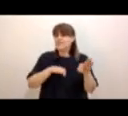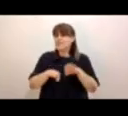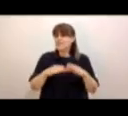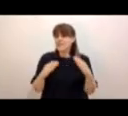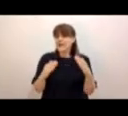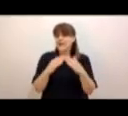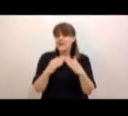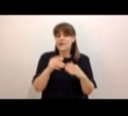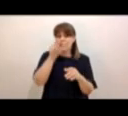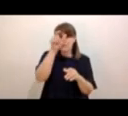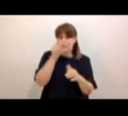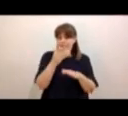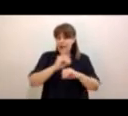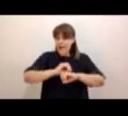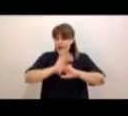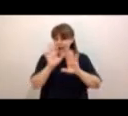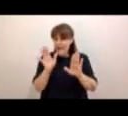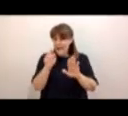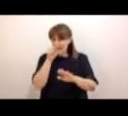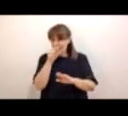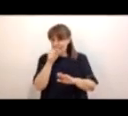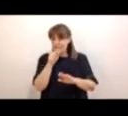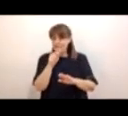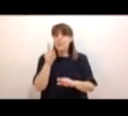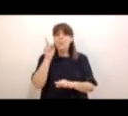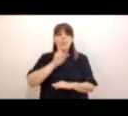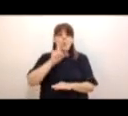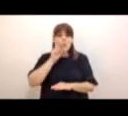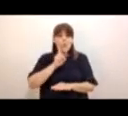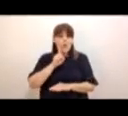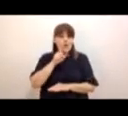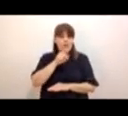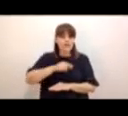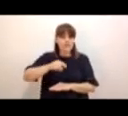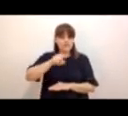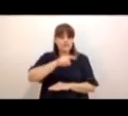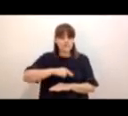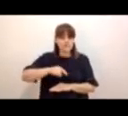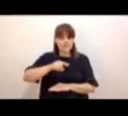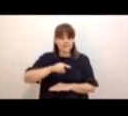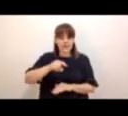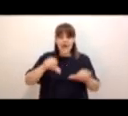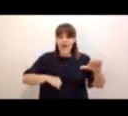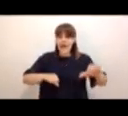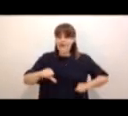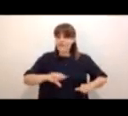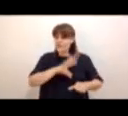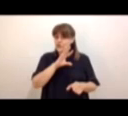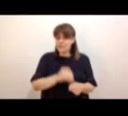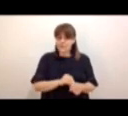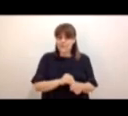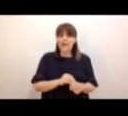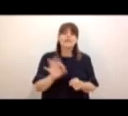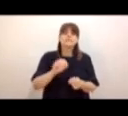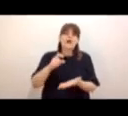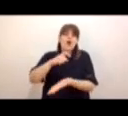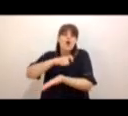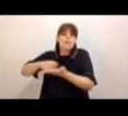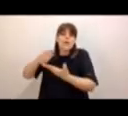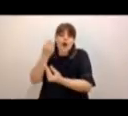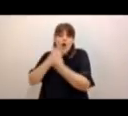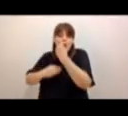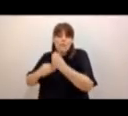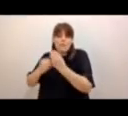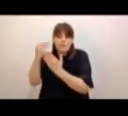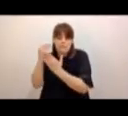barras más claras en el caso de las mujeres todas las actividades excepto tal vez la de la compra de alimentos que es ligeramente más baja